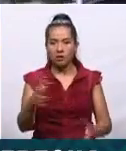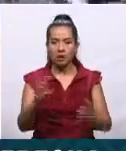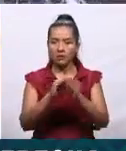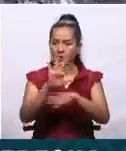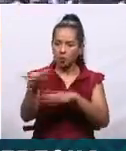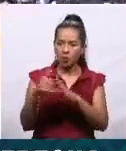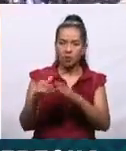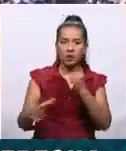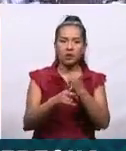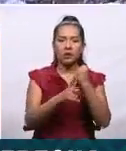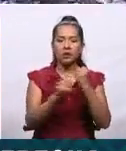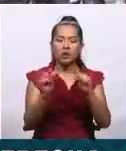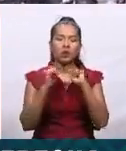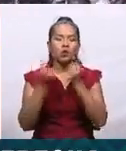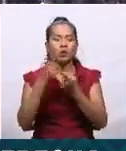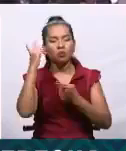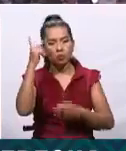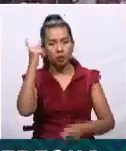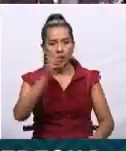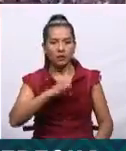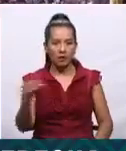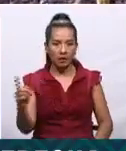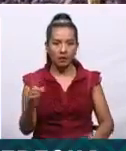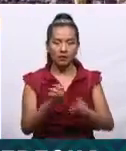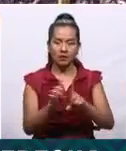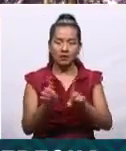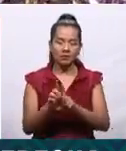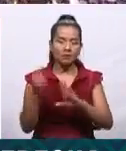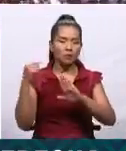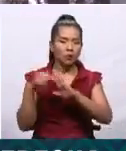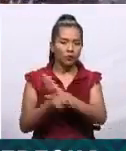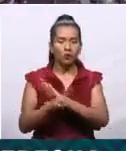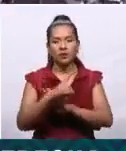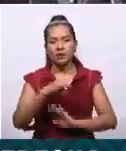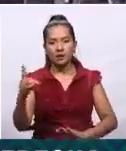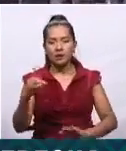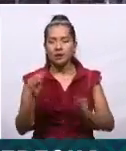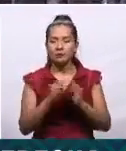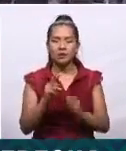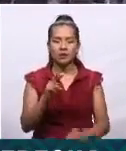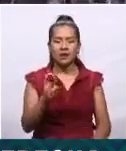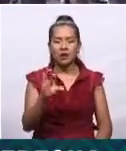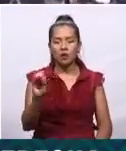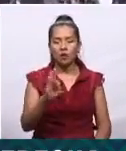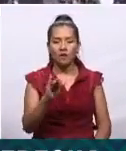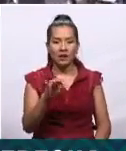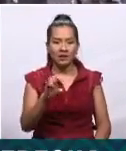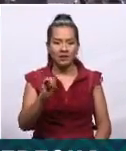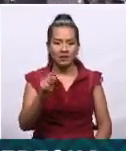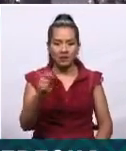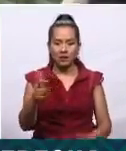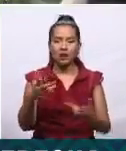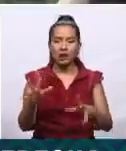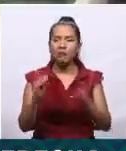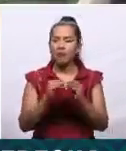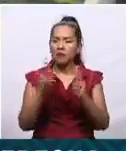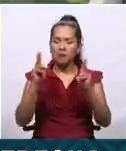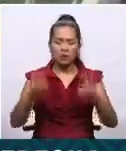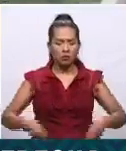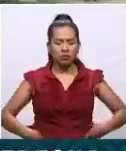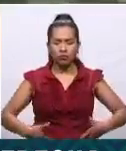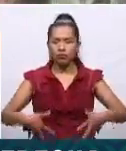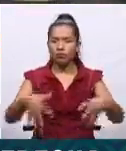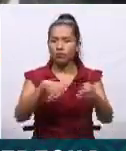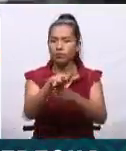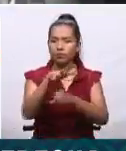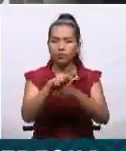conservador y a un séquito de políticos, grupos y personas de ultra y extrema derecha y neofascistas, y que es financiado por multimillonarios